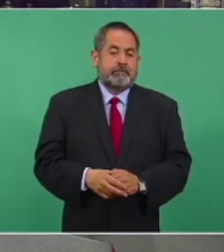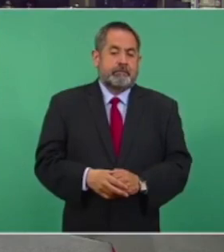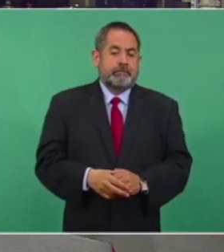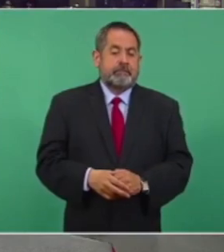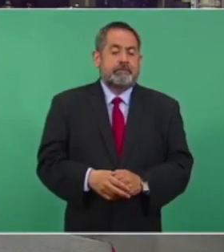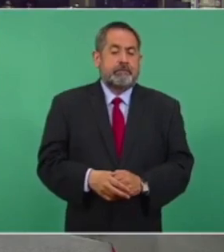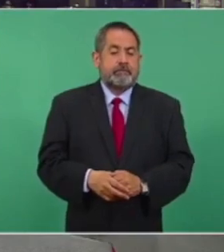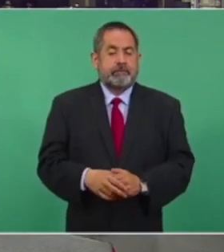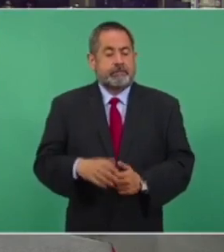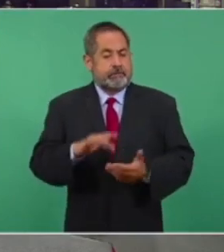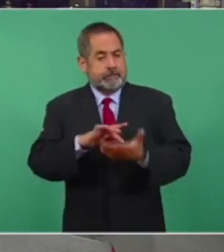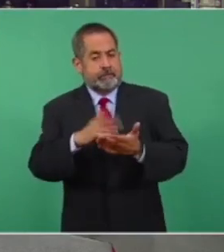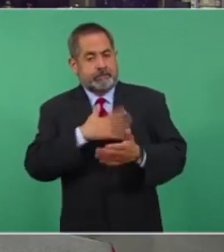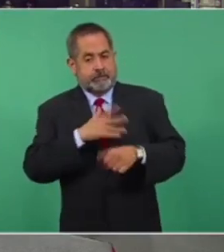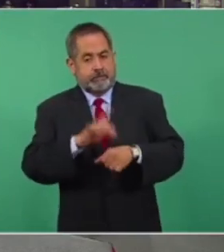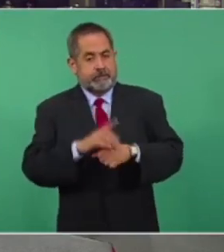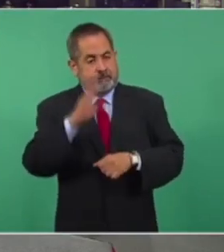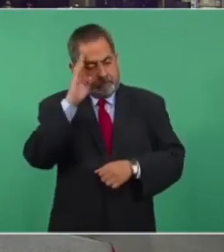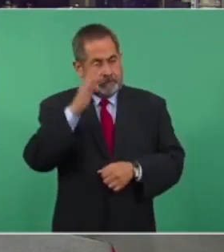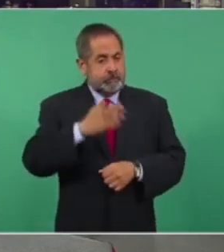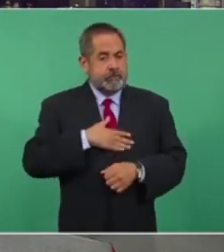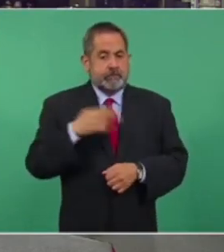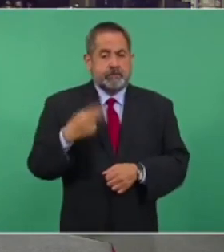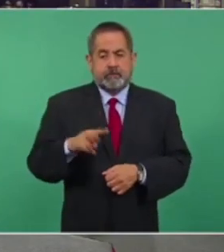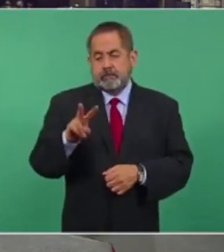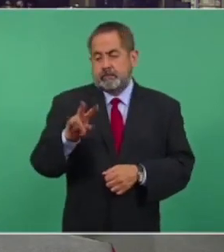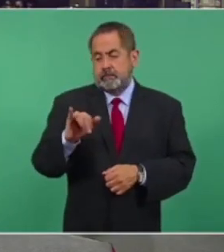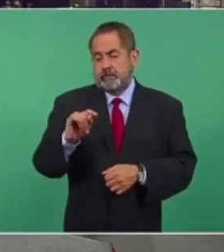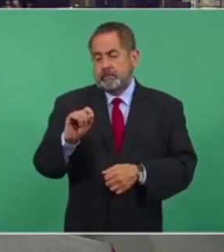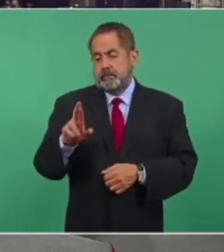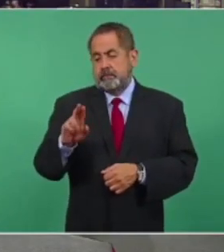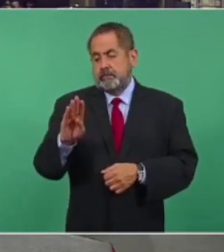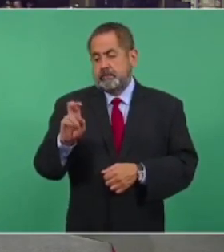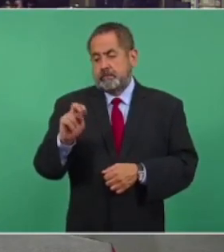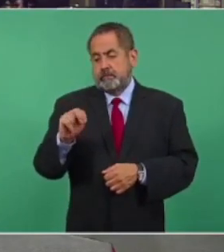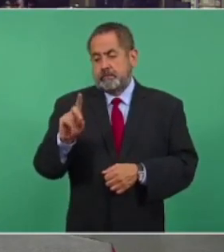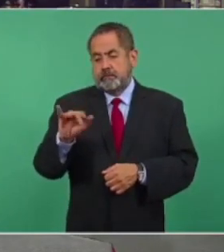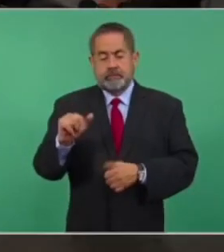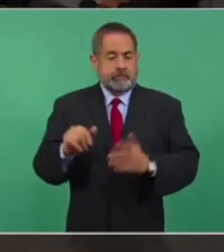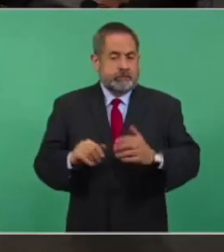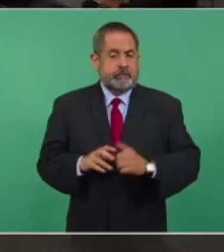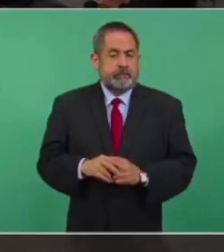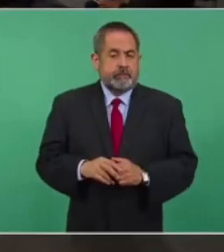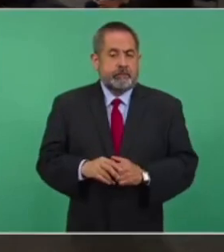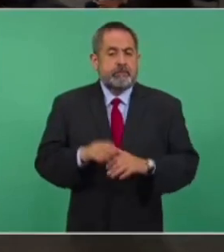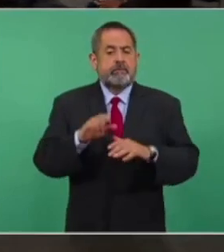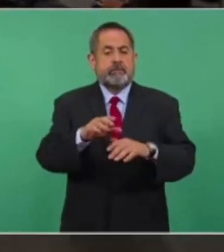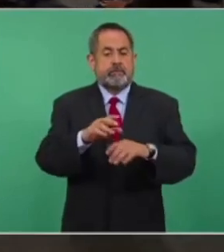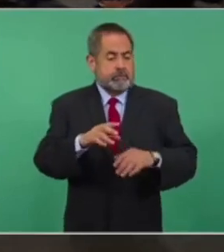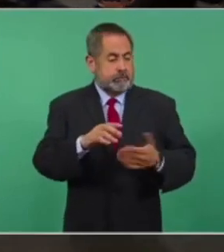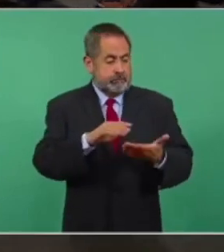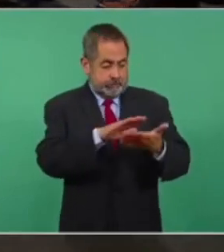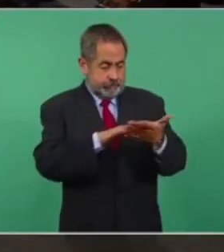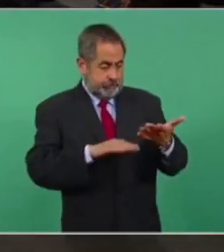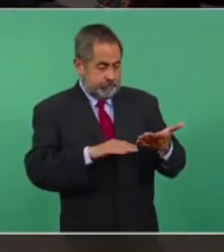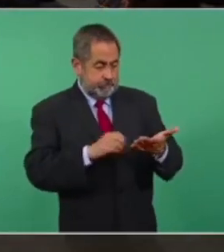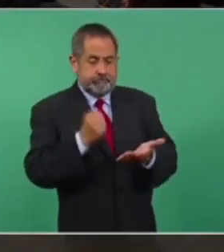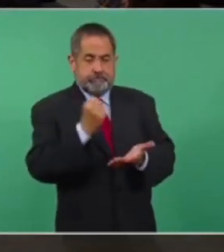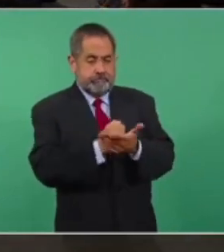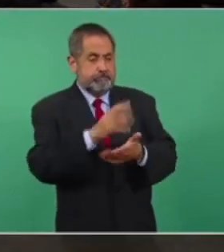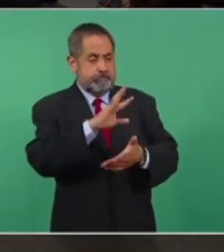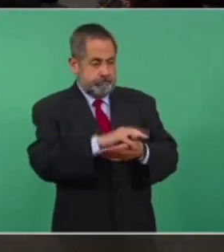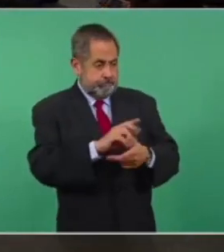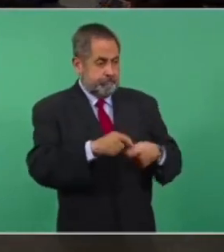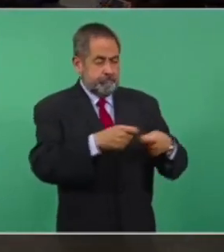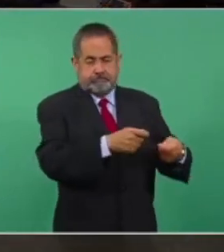Gracias. Buenos días, señor presidente. Víctor, buen día para Víctor Blogs y México en Forma de YouTube. Hablando de concesiones, señor presidente,